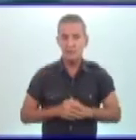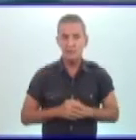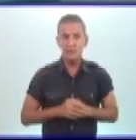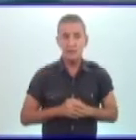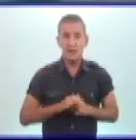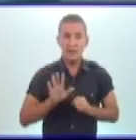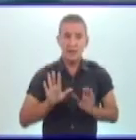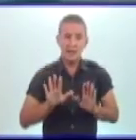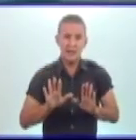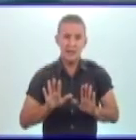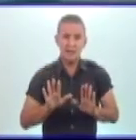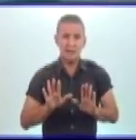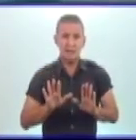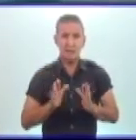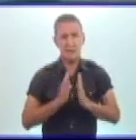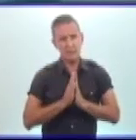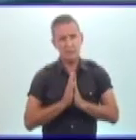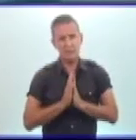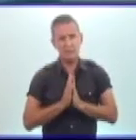Espera, no lo tomes así.